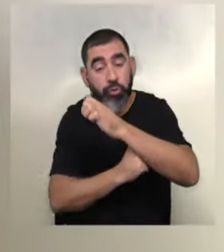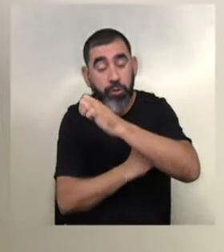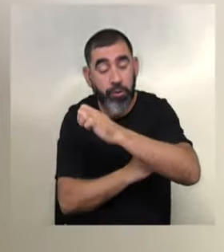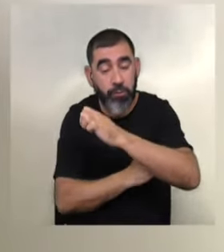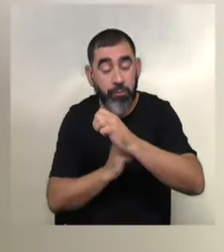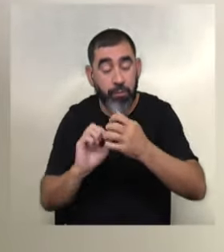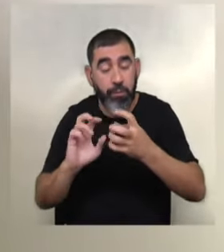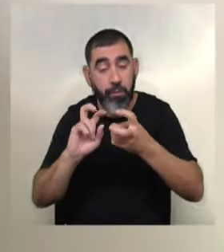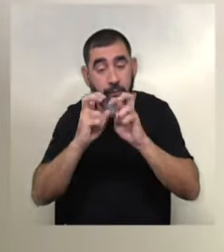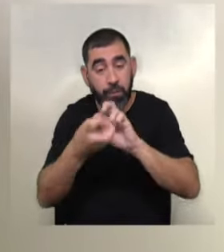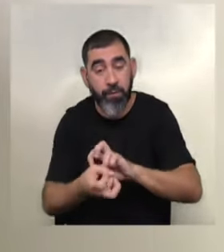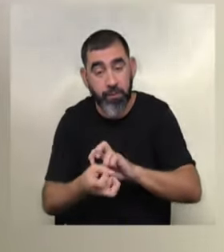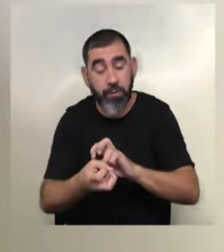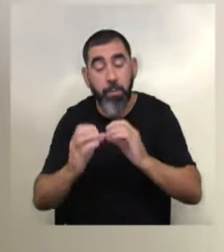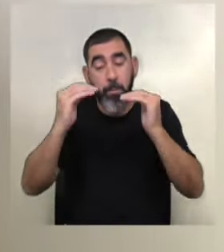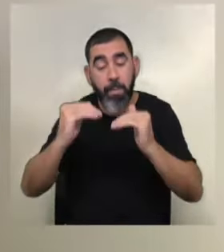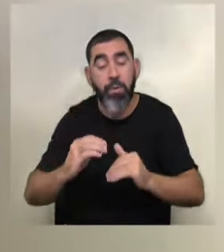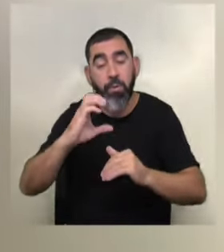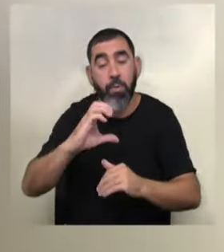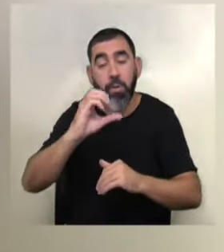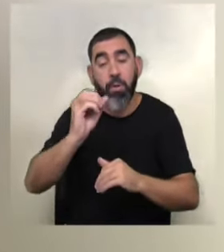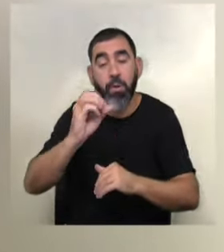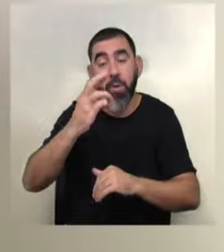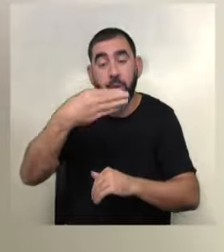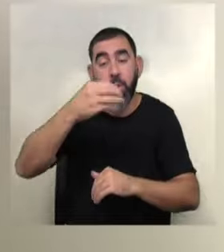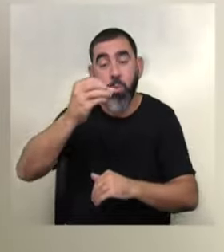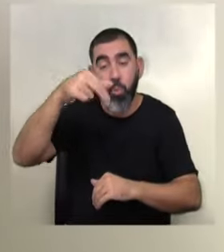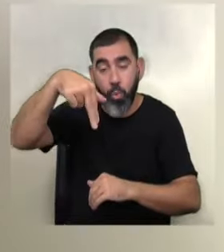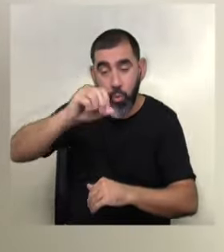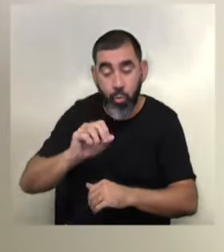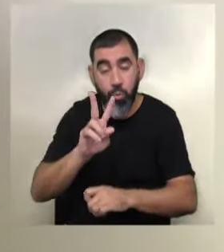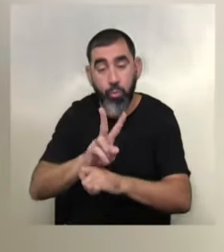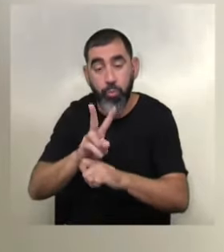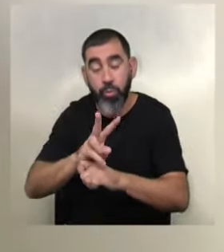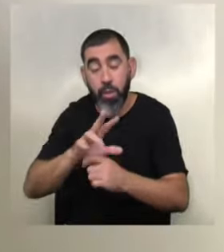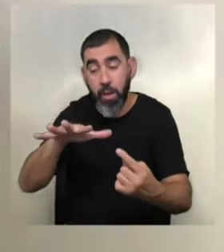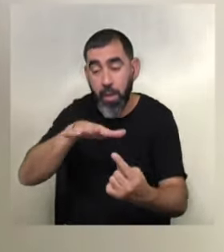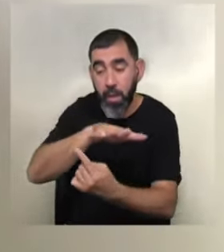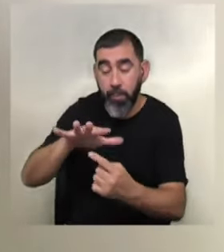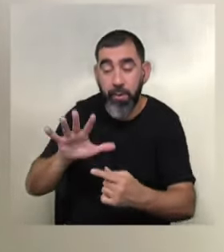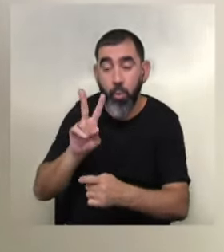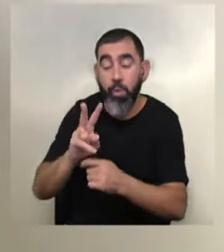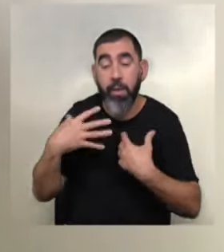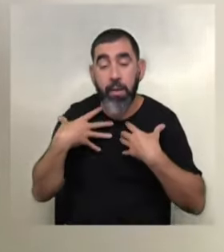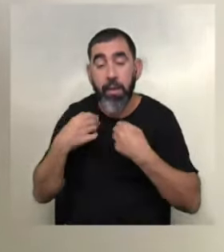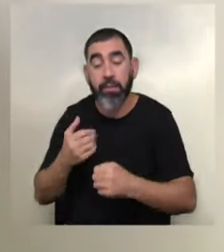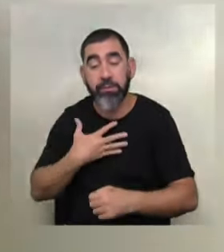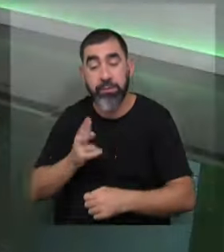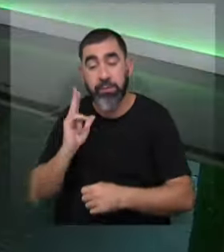menos carbono, que preserven la biodiversidad, que cuiden la salud del suelo.